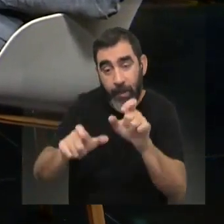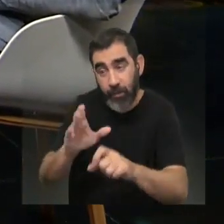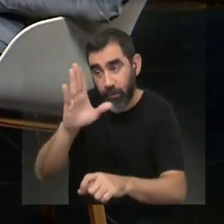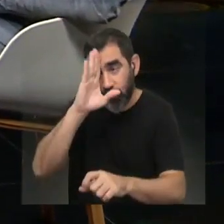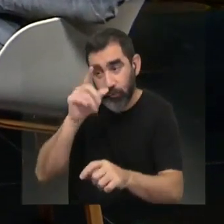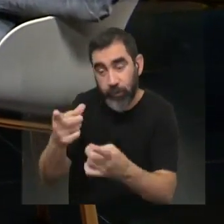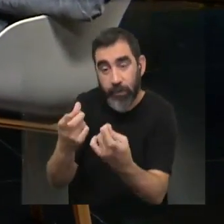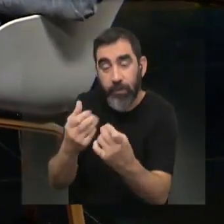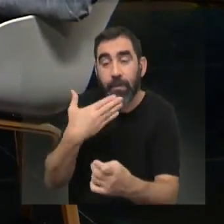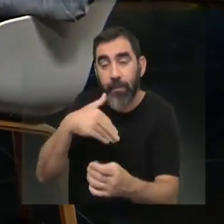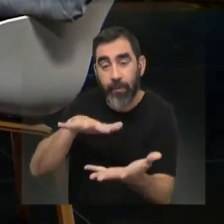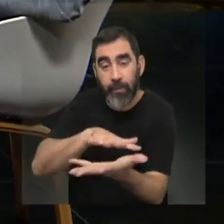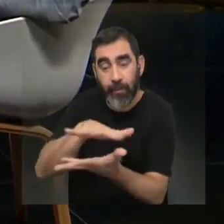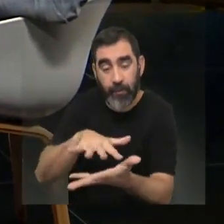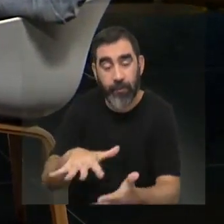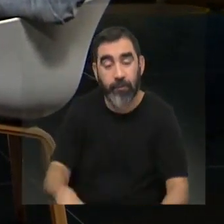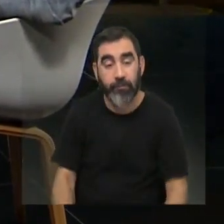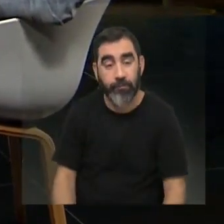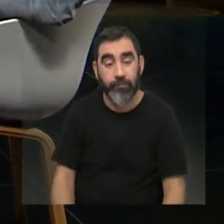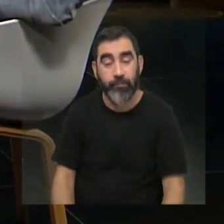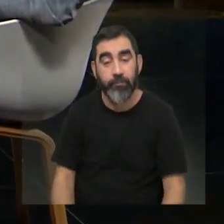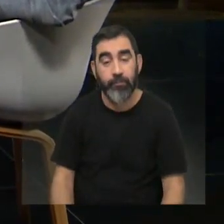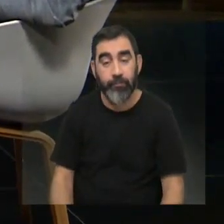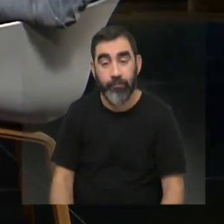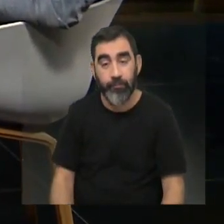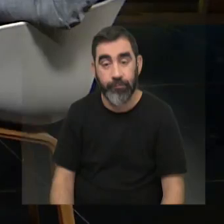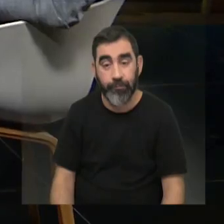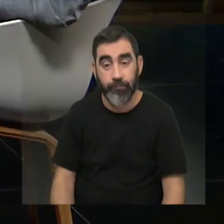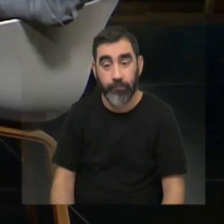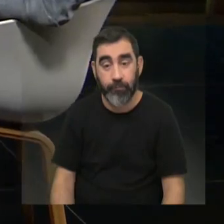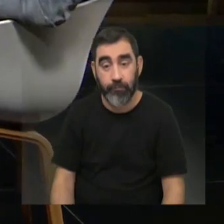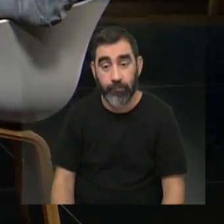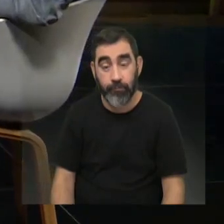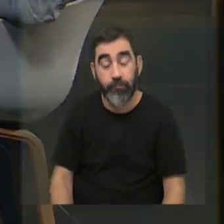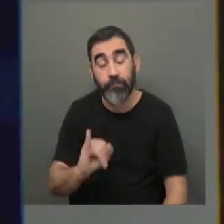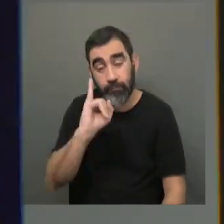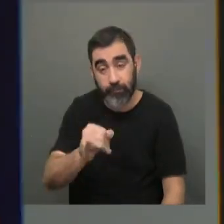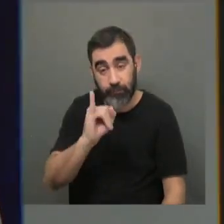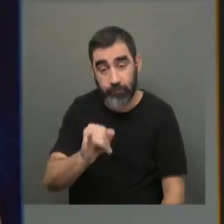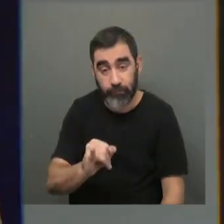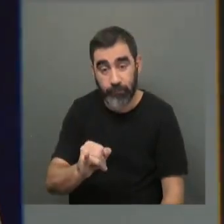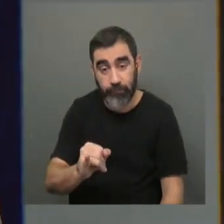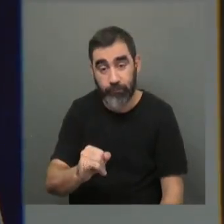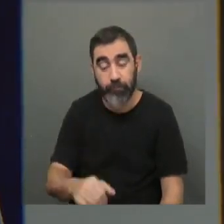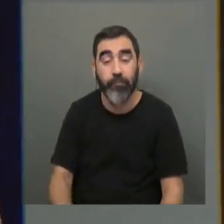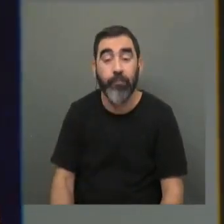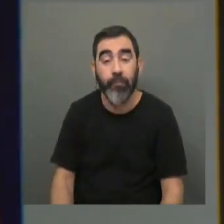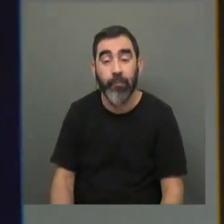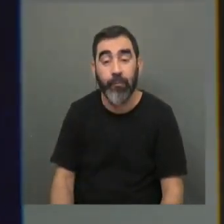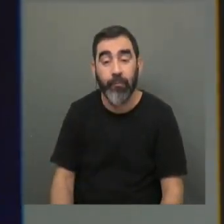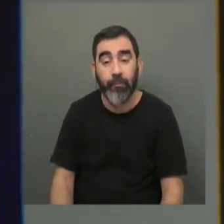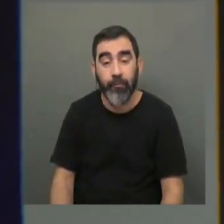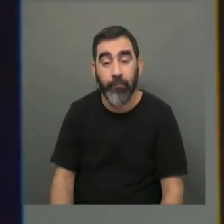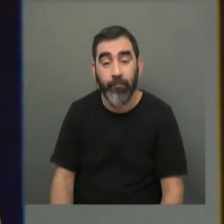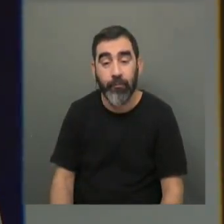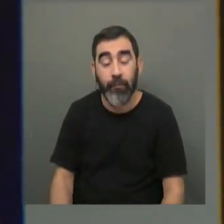que puedan entenderse con esto y seguir generando soluciones. Sí, es así. Y me parece que el volumen